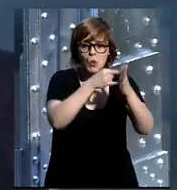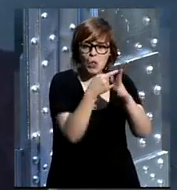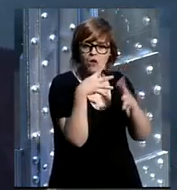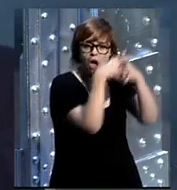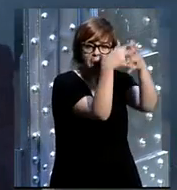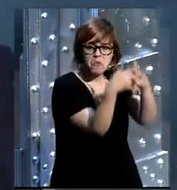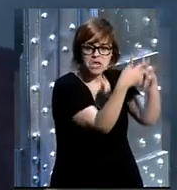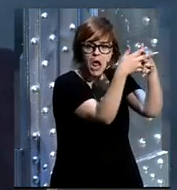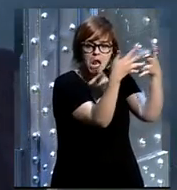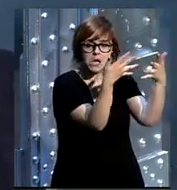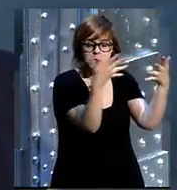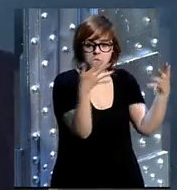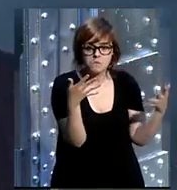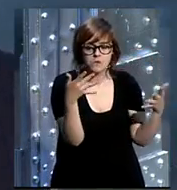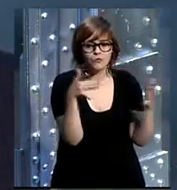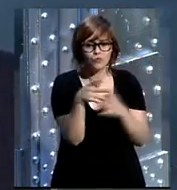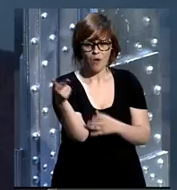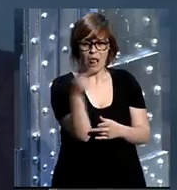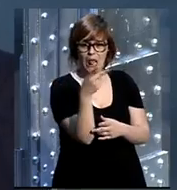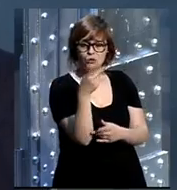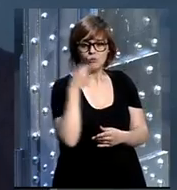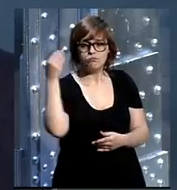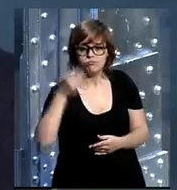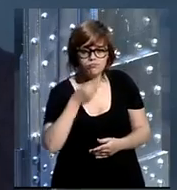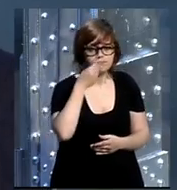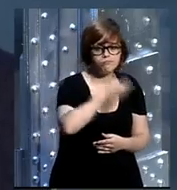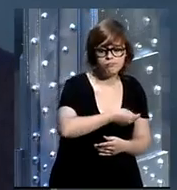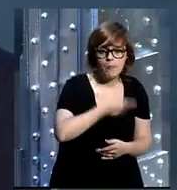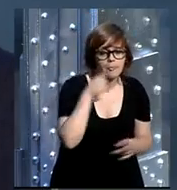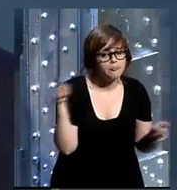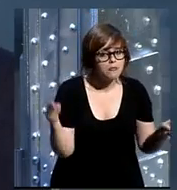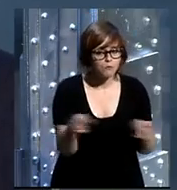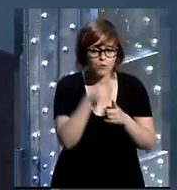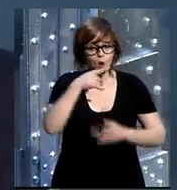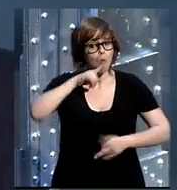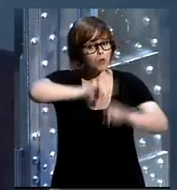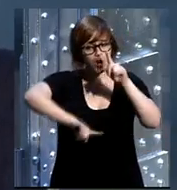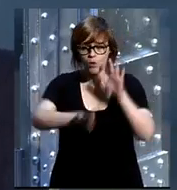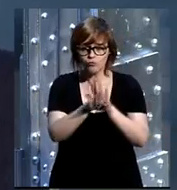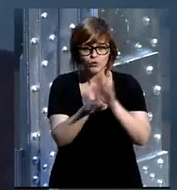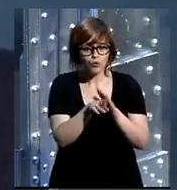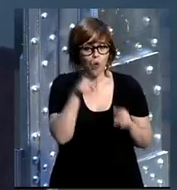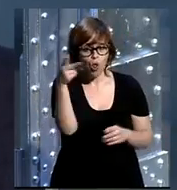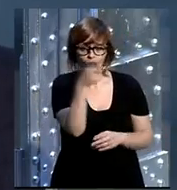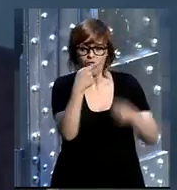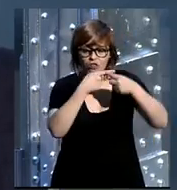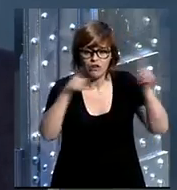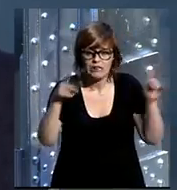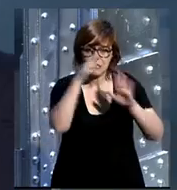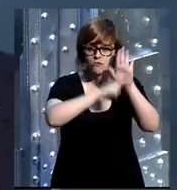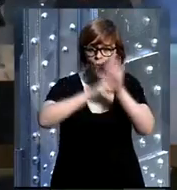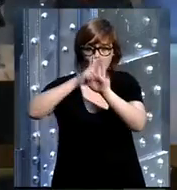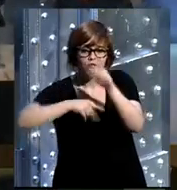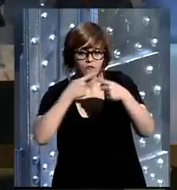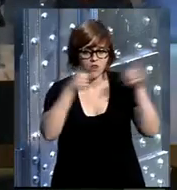sean ambas o por mucho mejor que sea la europea, no soluciona la esencia del problema, que es tener reglamentaciones distintas en